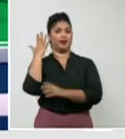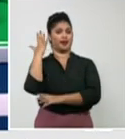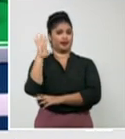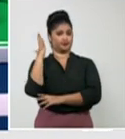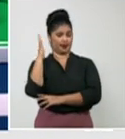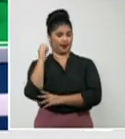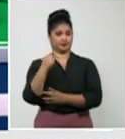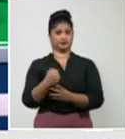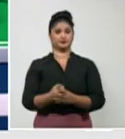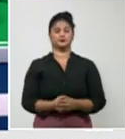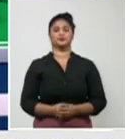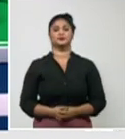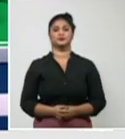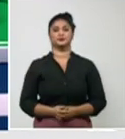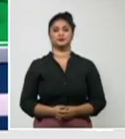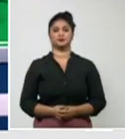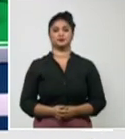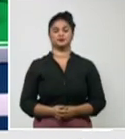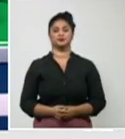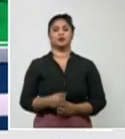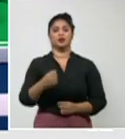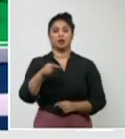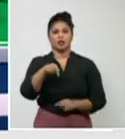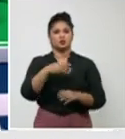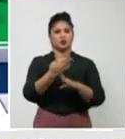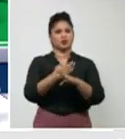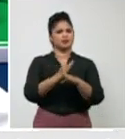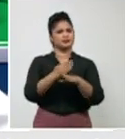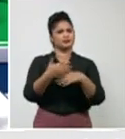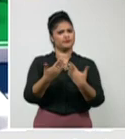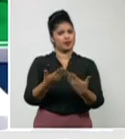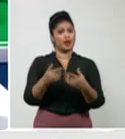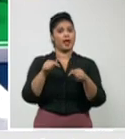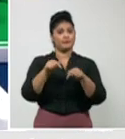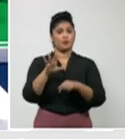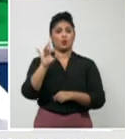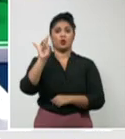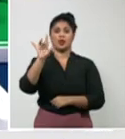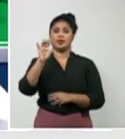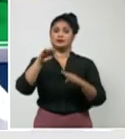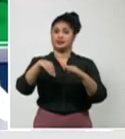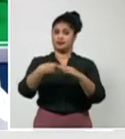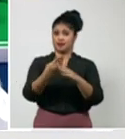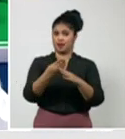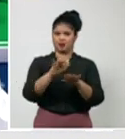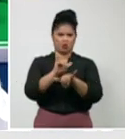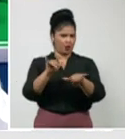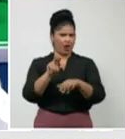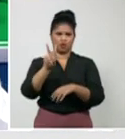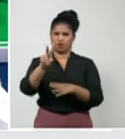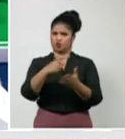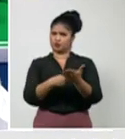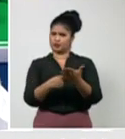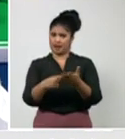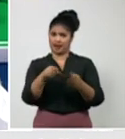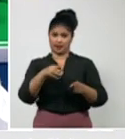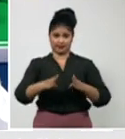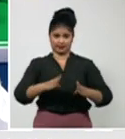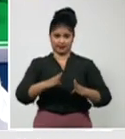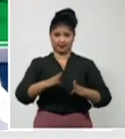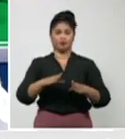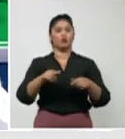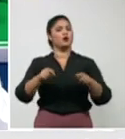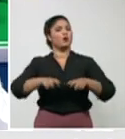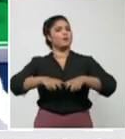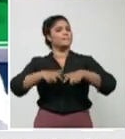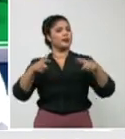como ustedes ven, prácticamente desde hace 15 días, pues ha estado predominando